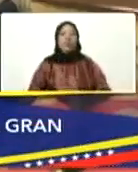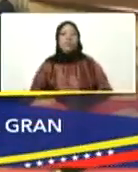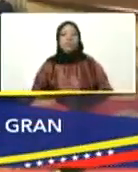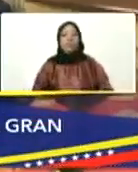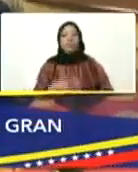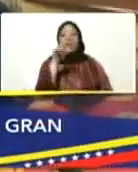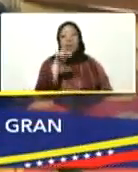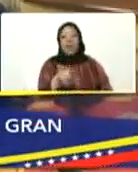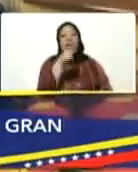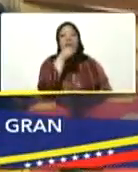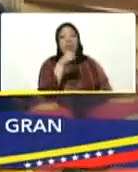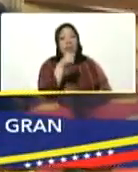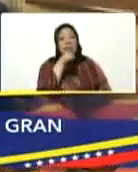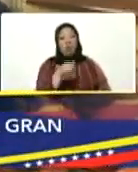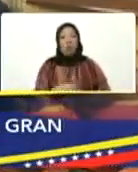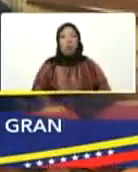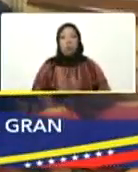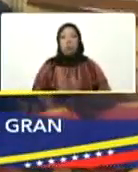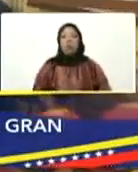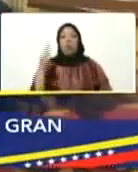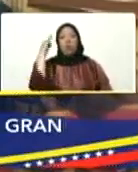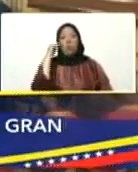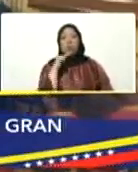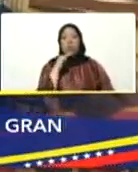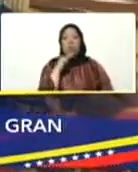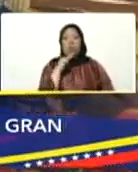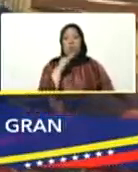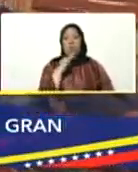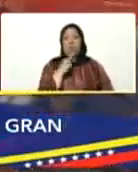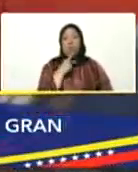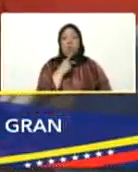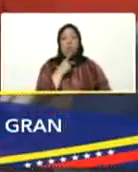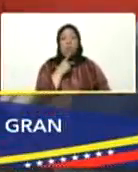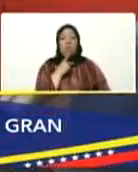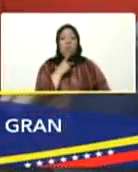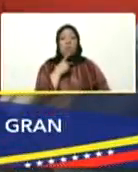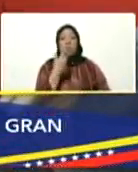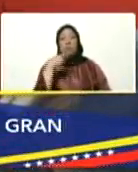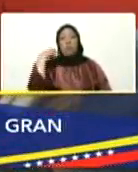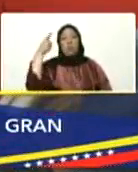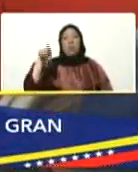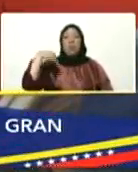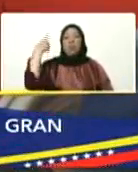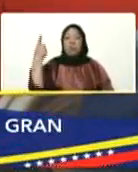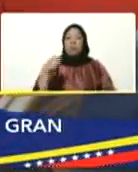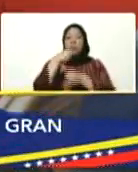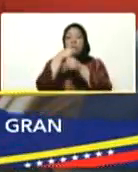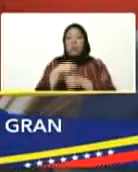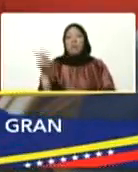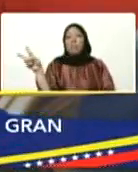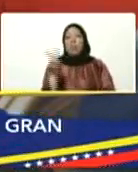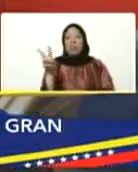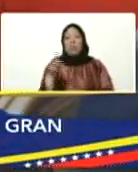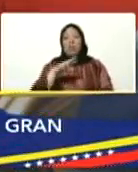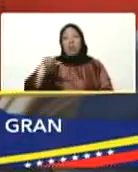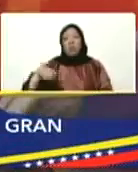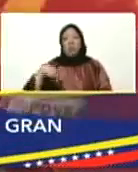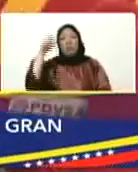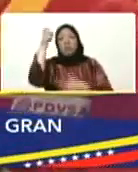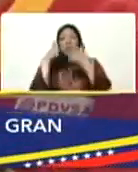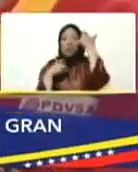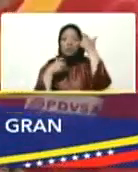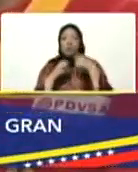Fidel también, hijo de Martí, bolivariano. Y luego surgió aquí en Venezuela nuestro comandante Hugo